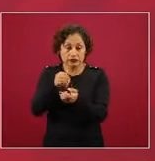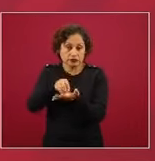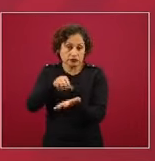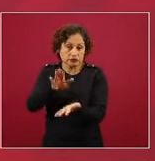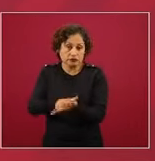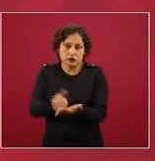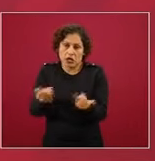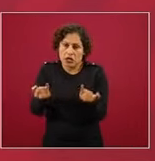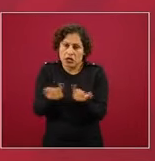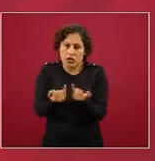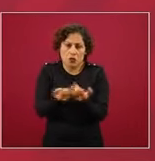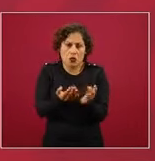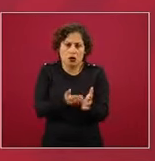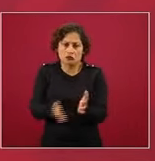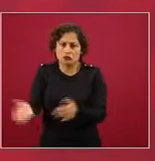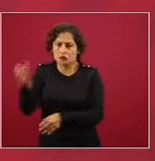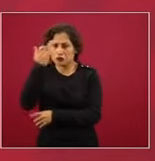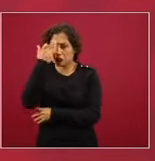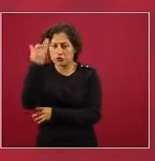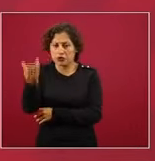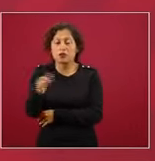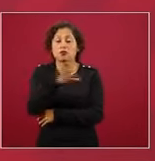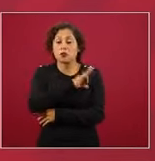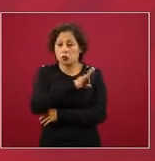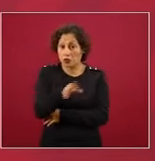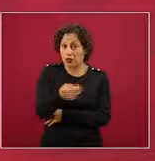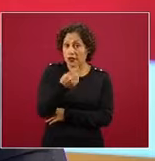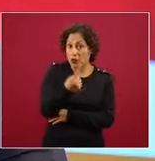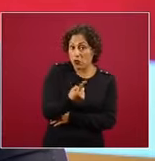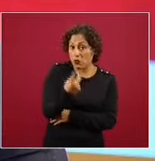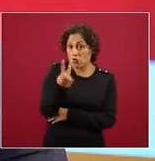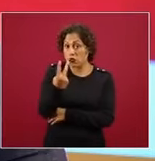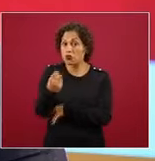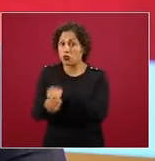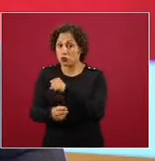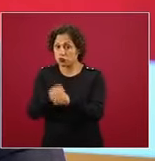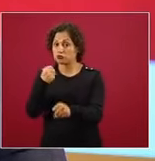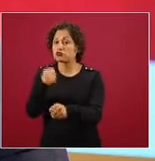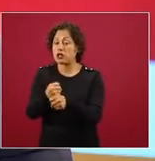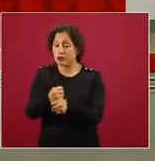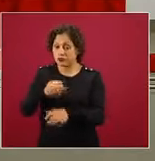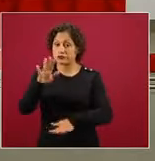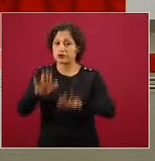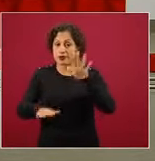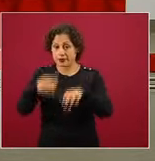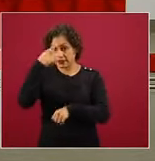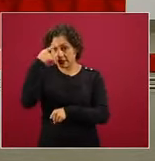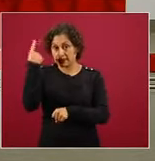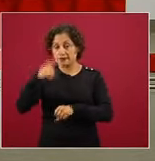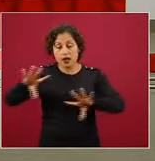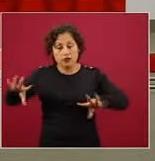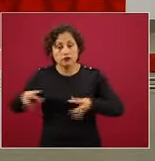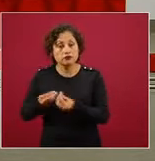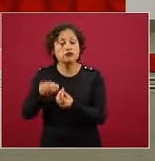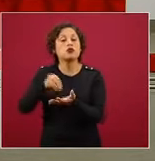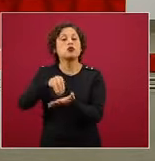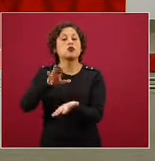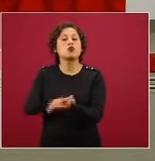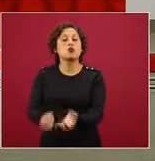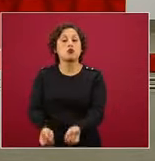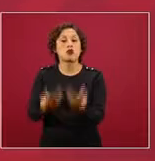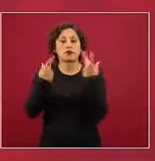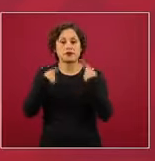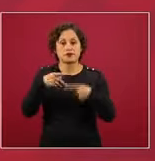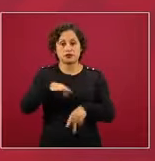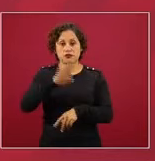momento demorarse hasta 1 o 2 años inclusive para poder tener las cifras finales. Pero con estos indicadores, lógicamente lo importante